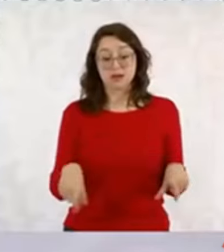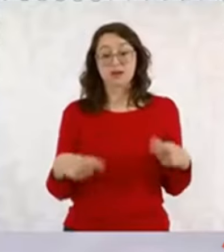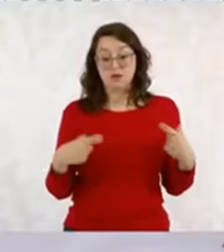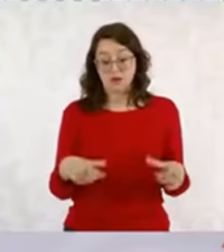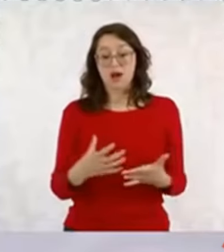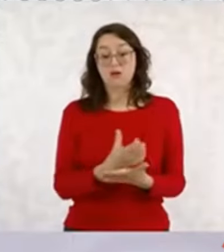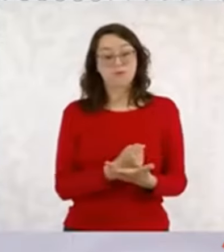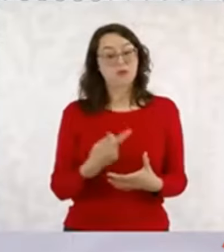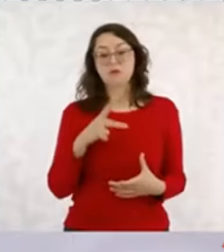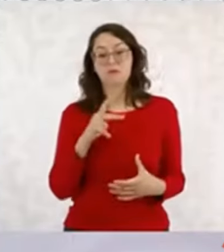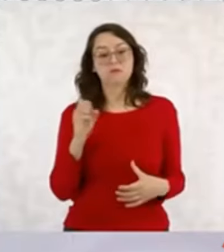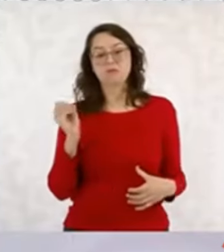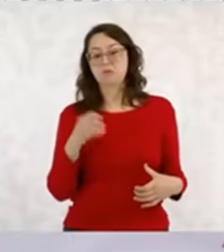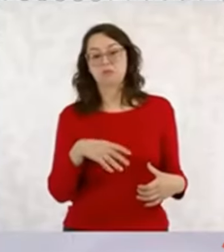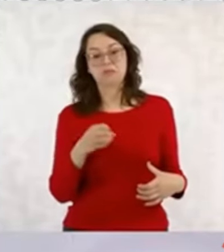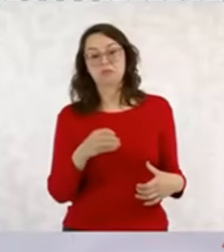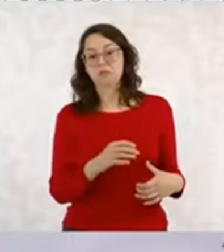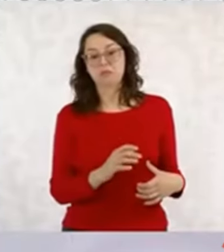ni ahorro,